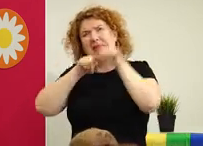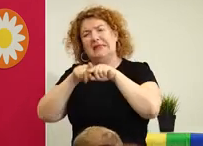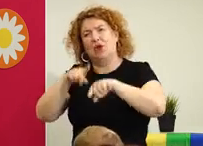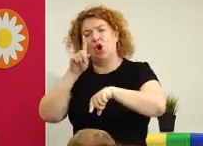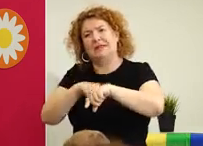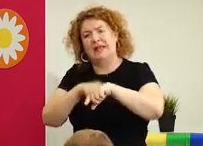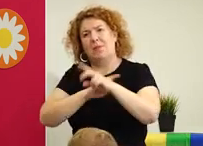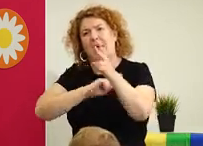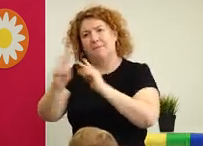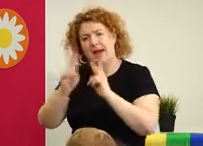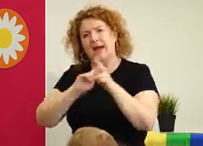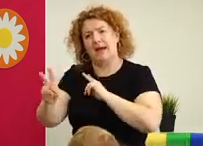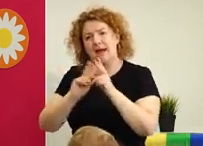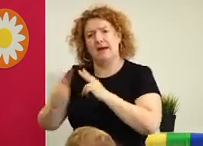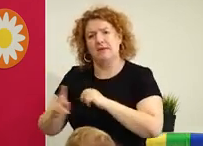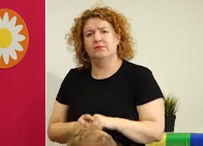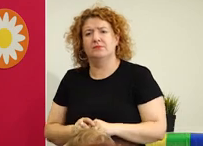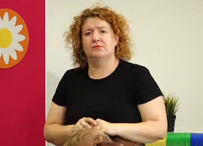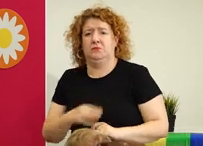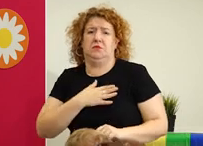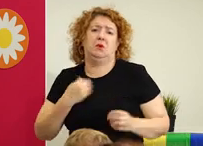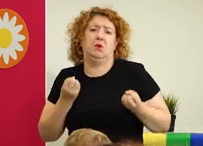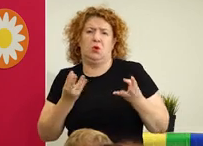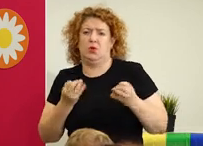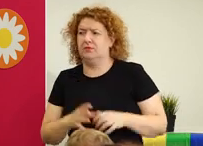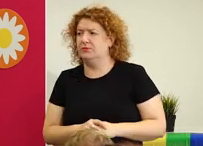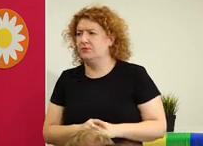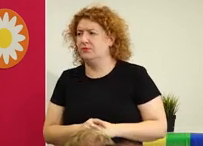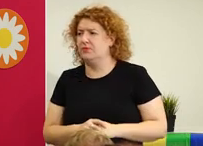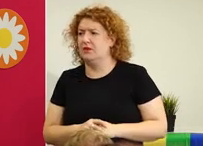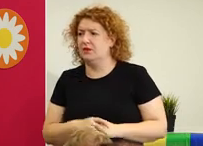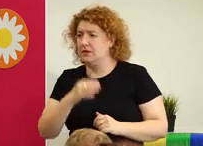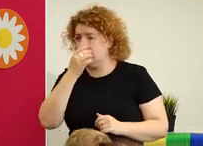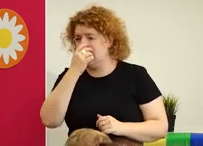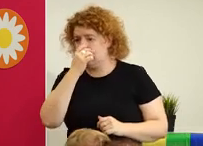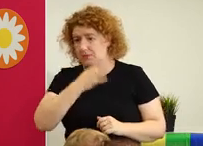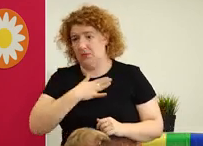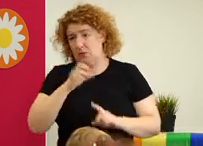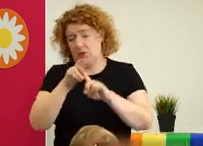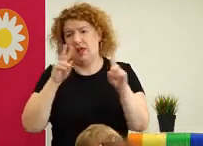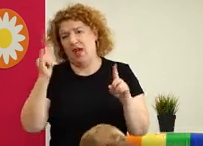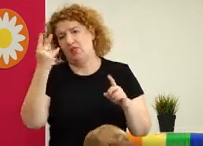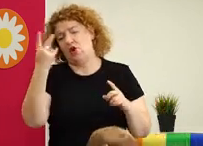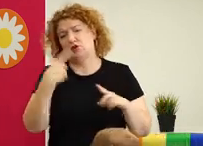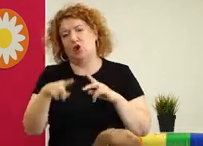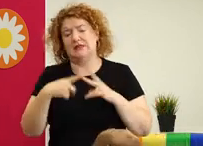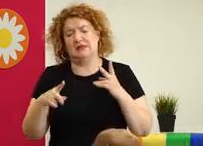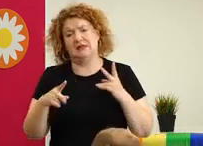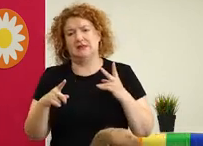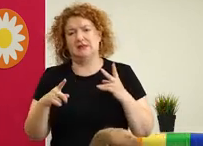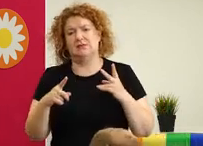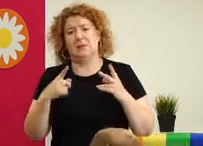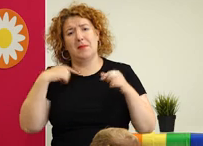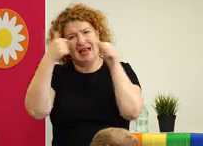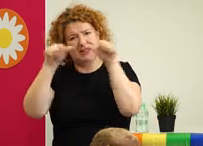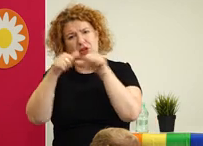tiempo. Entonces, me gustaría contar un poco que hay dos fuerzas, desde mi punto de vista, que confluyen a la hora de crear y